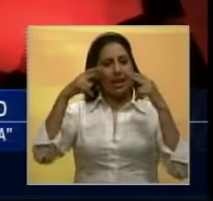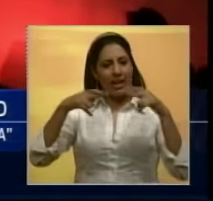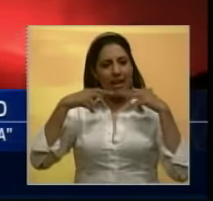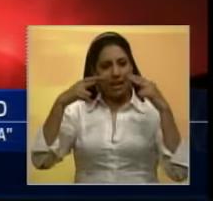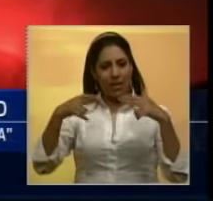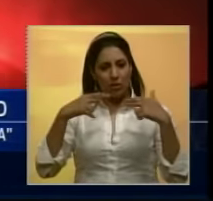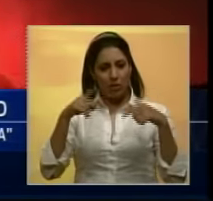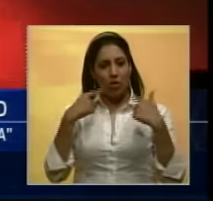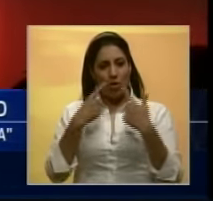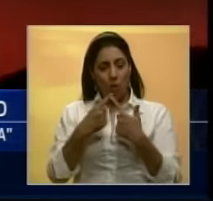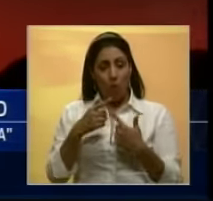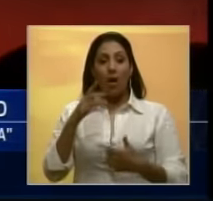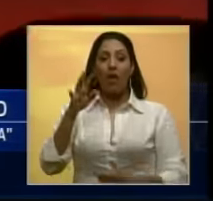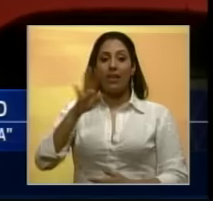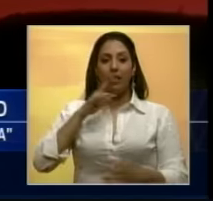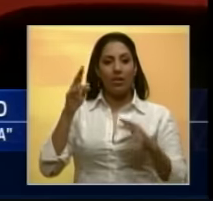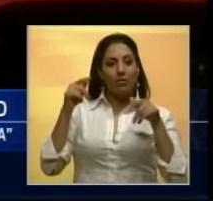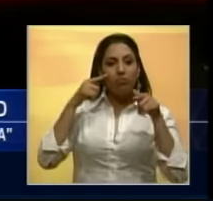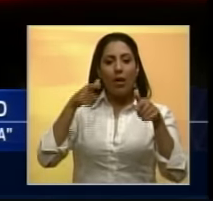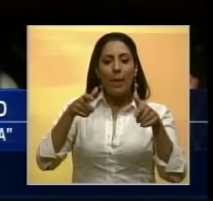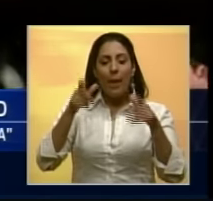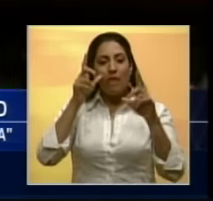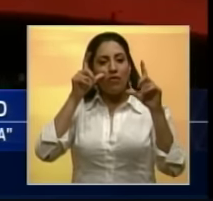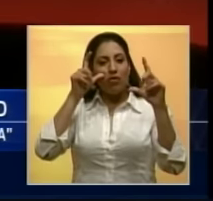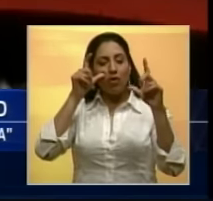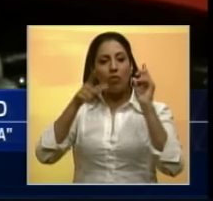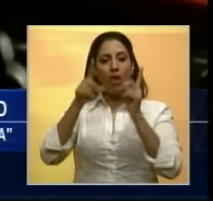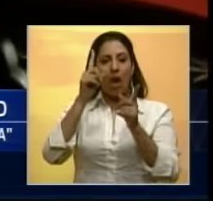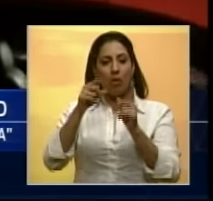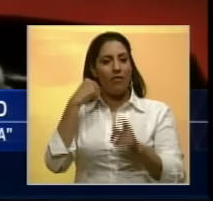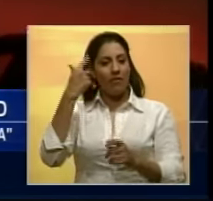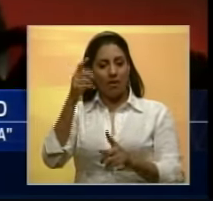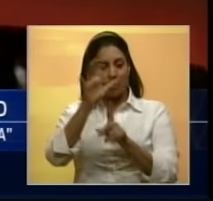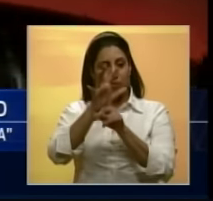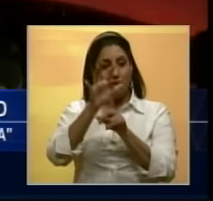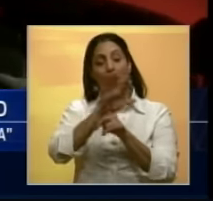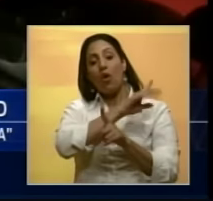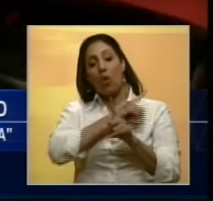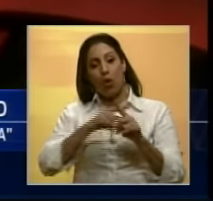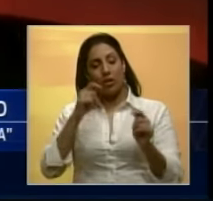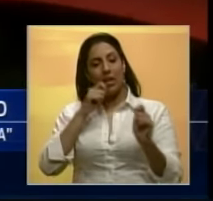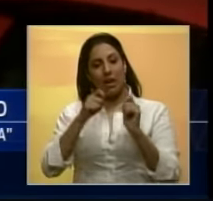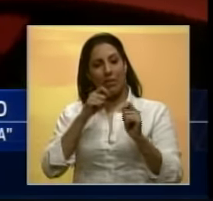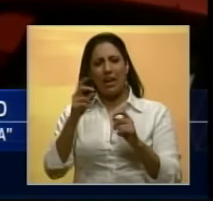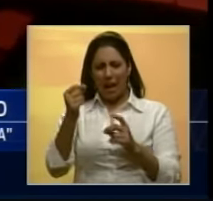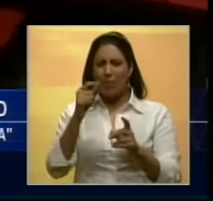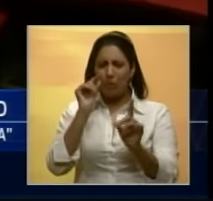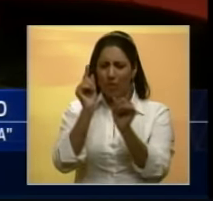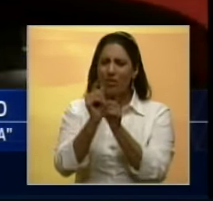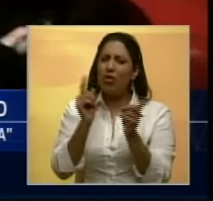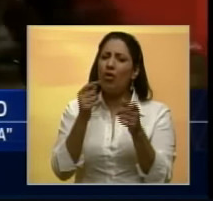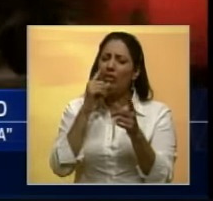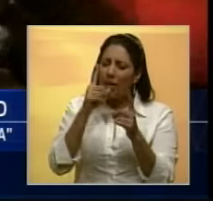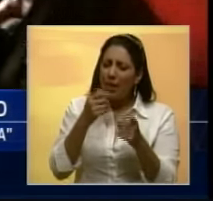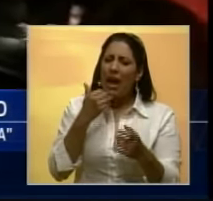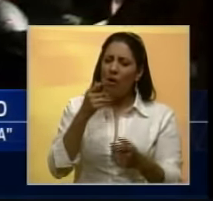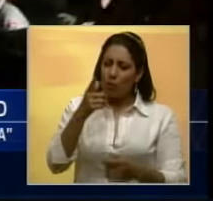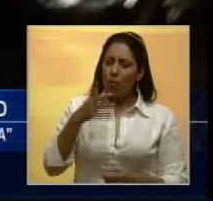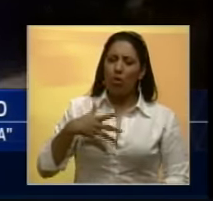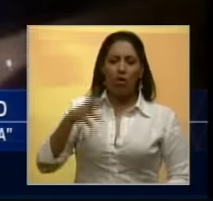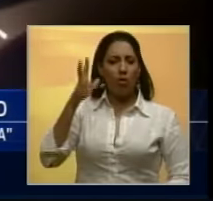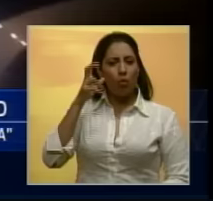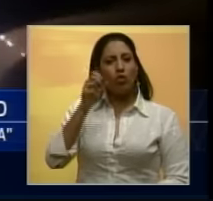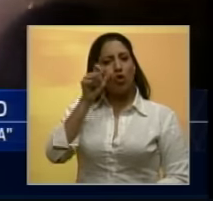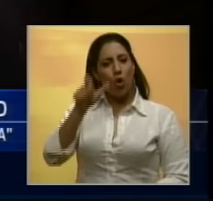restaurante en West Hollywood cuando lo abordaron los fotógrafos y algunos fans. El reportero dijo que sería rápido y le preguntó si podía escuchar